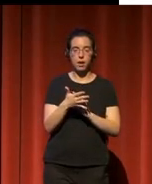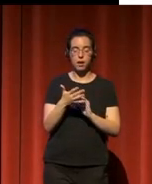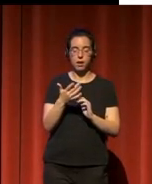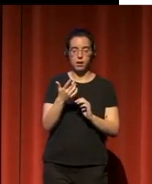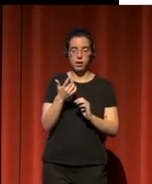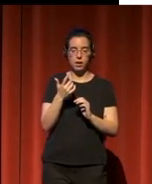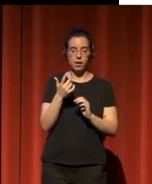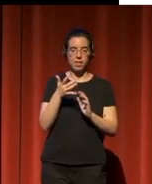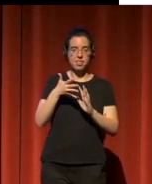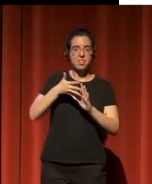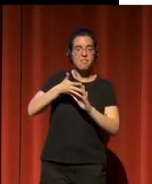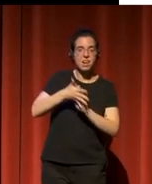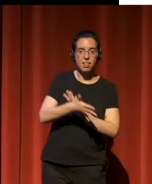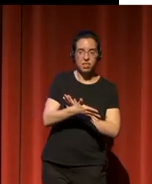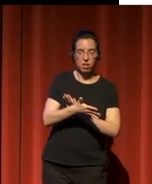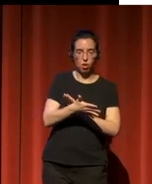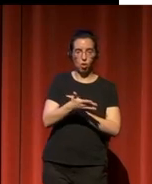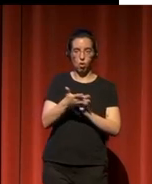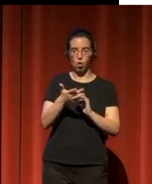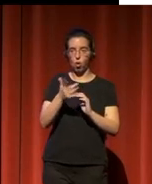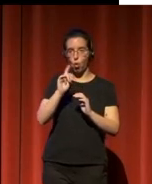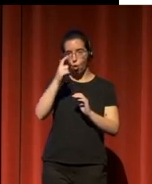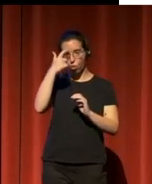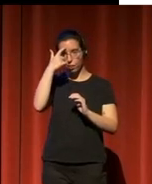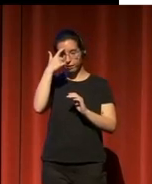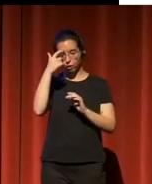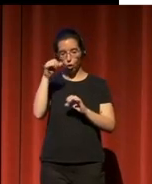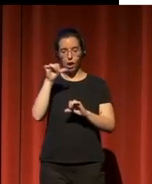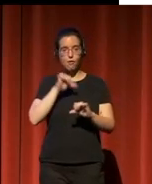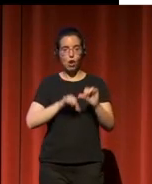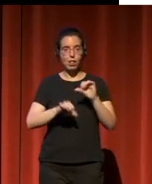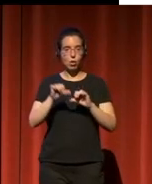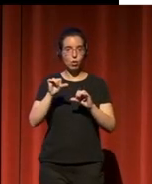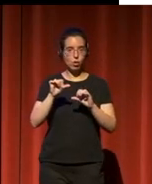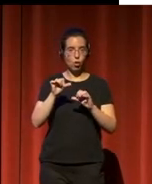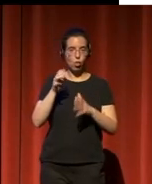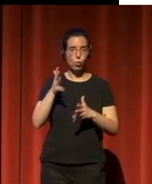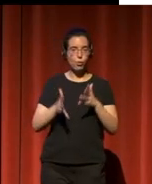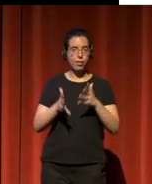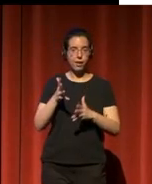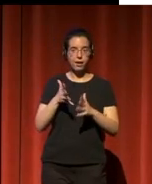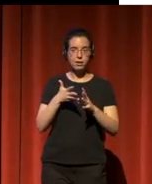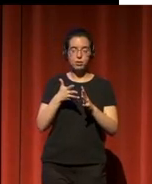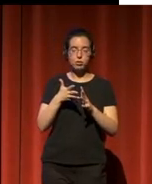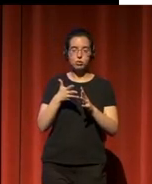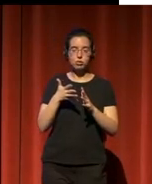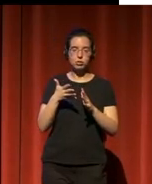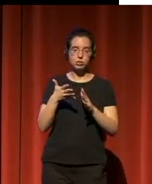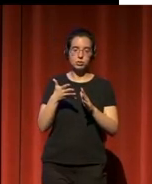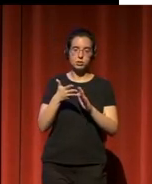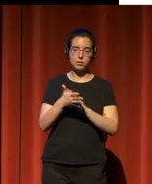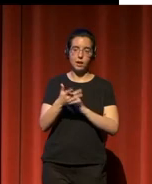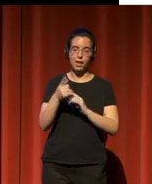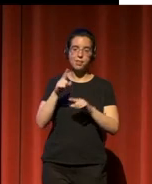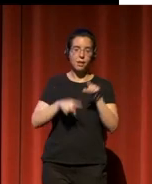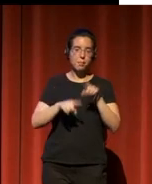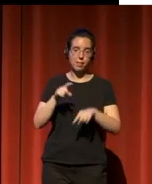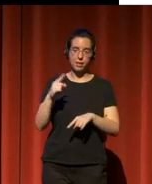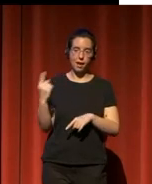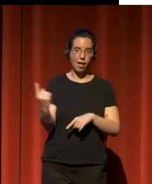la definición la concepción de los laboratorios ciudadanos es negociada adaptada